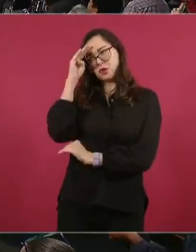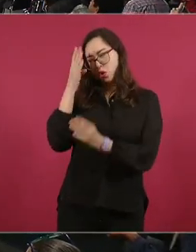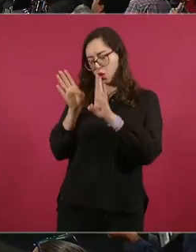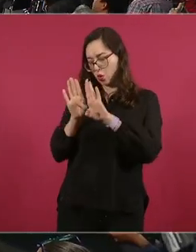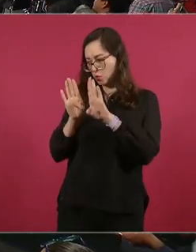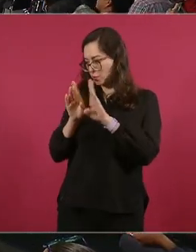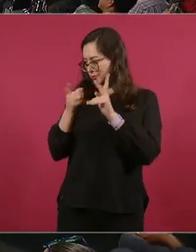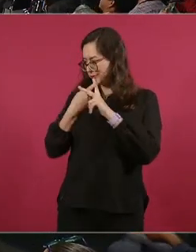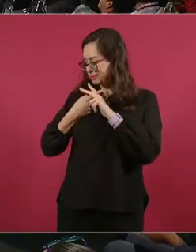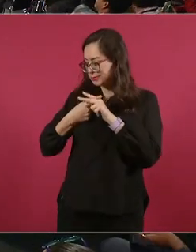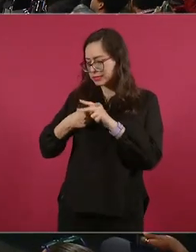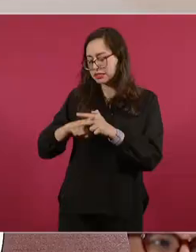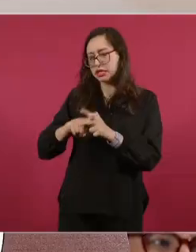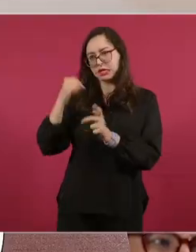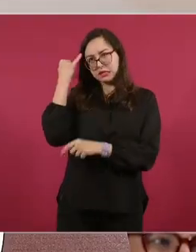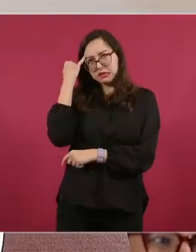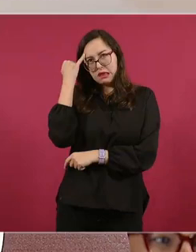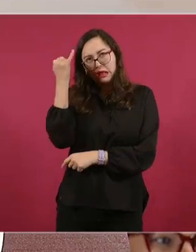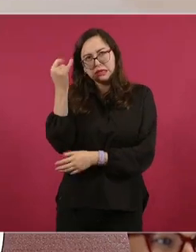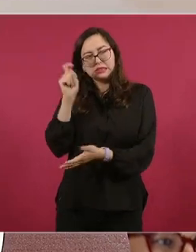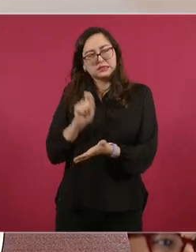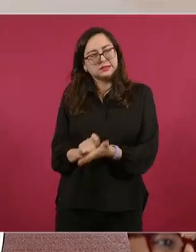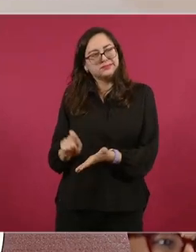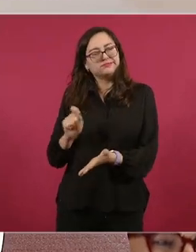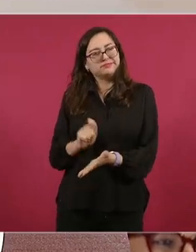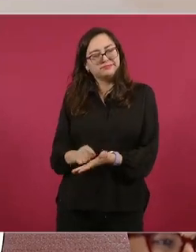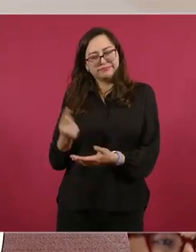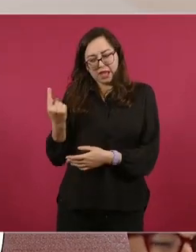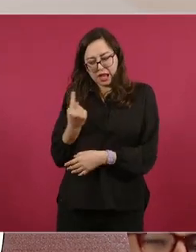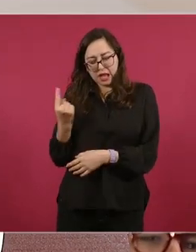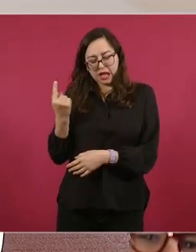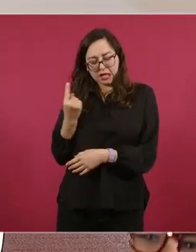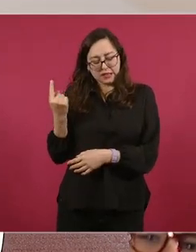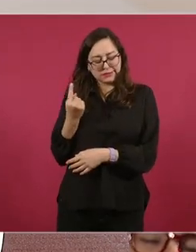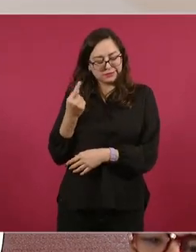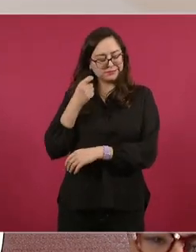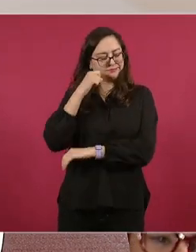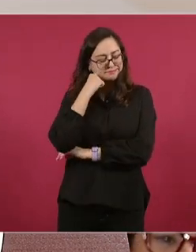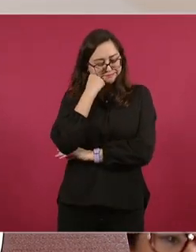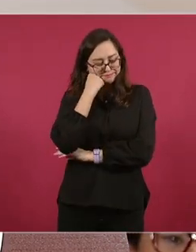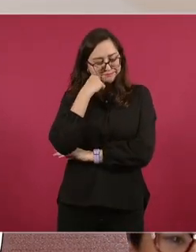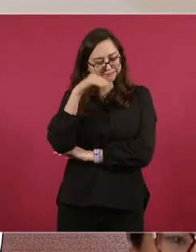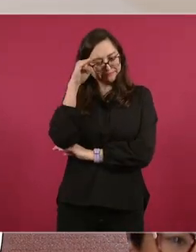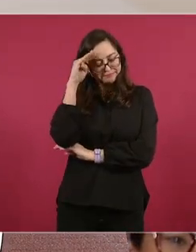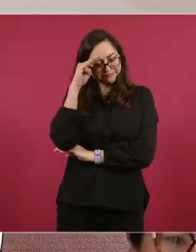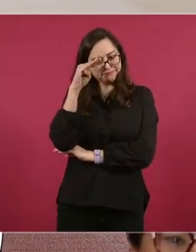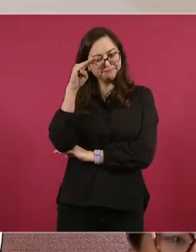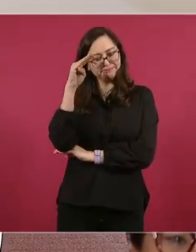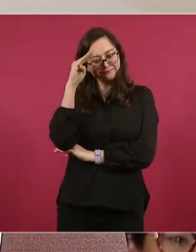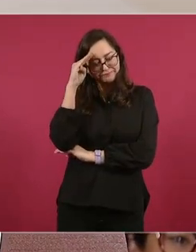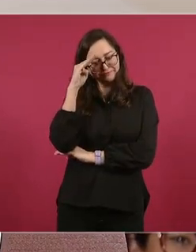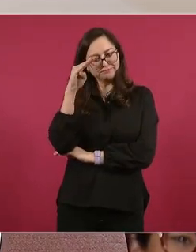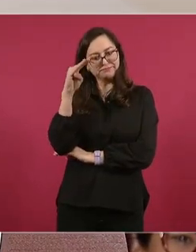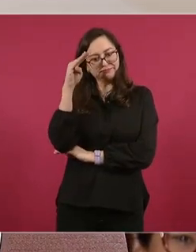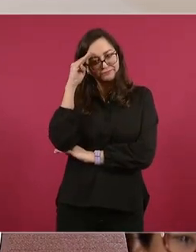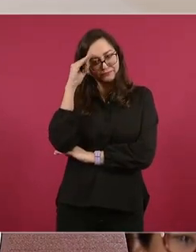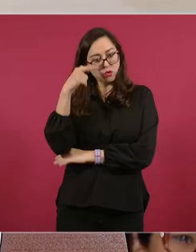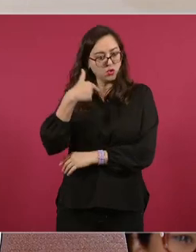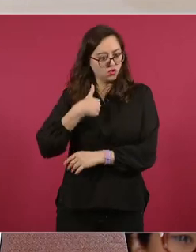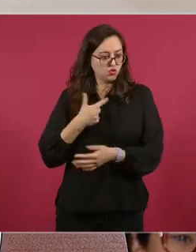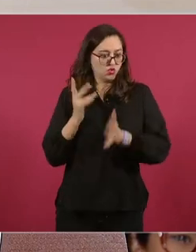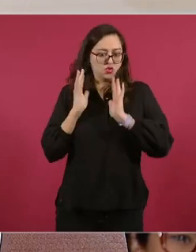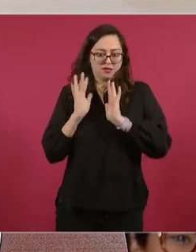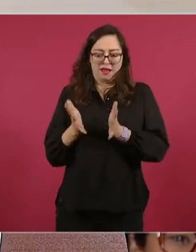inicialmente pensé que, como ya he escrito mucho sobre las diversas etapas del